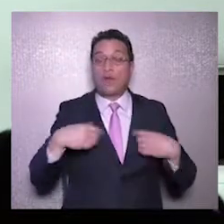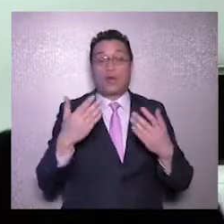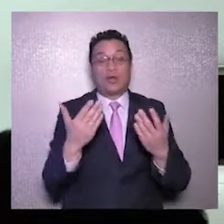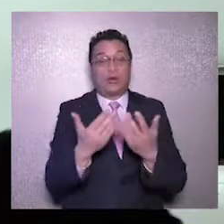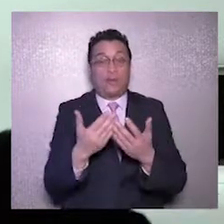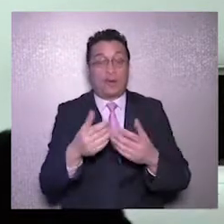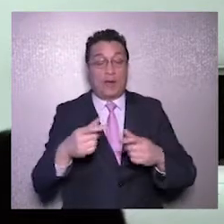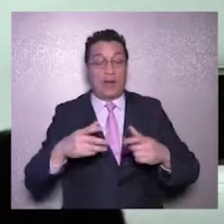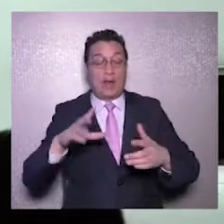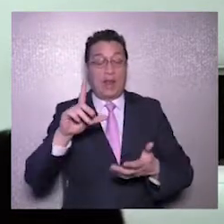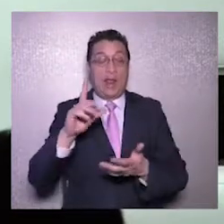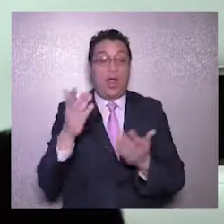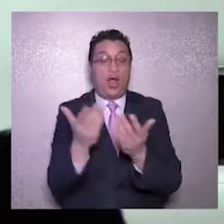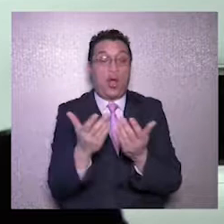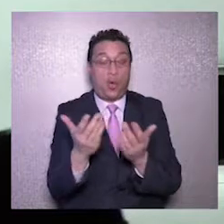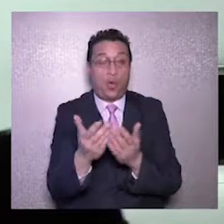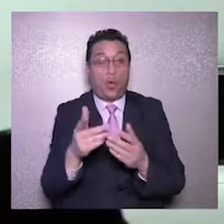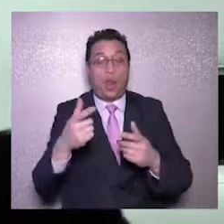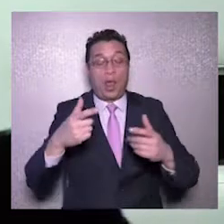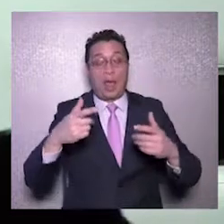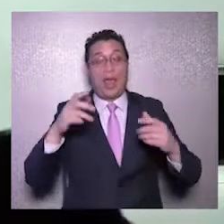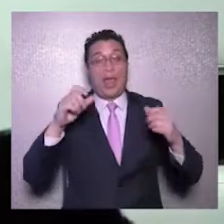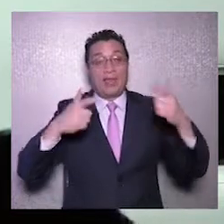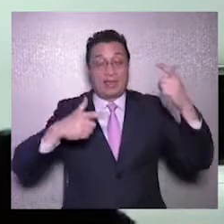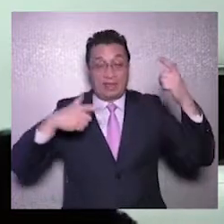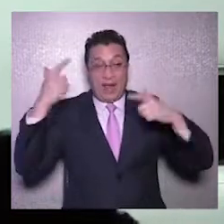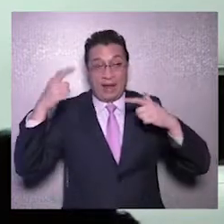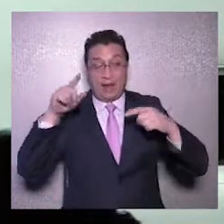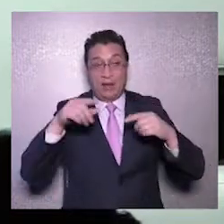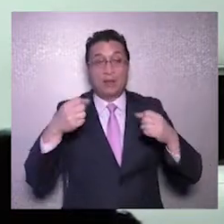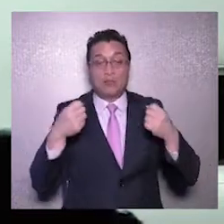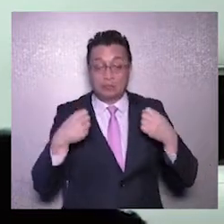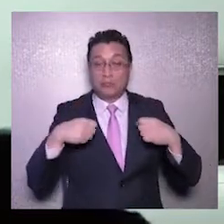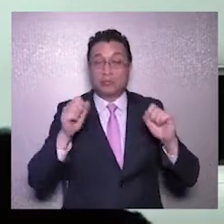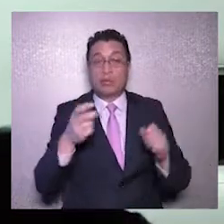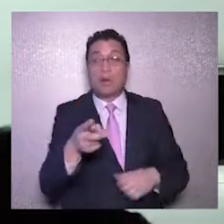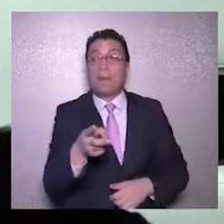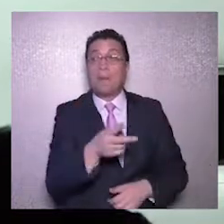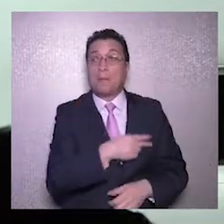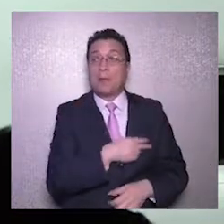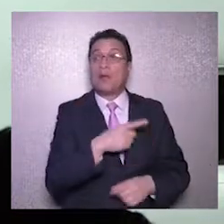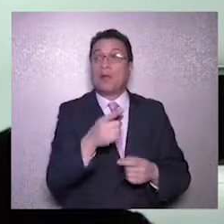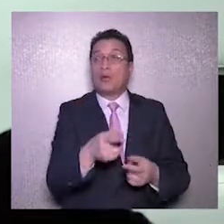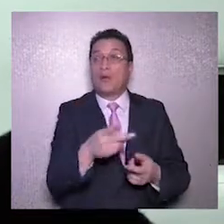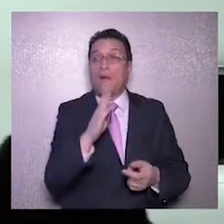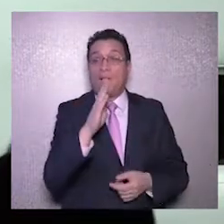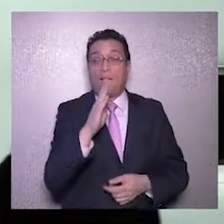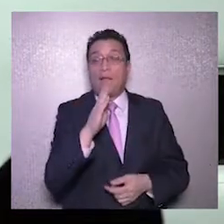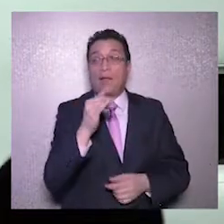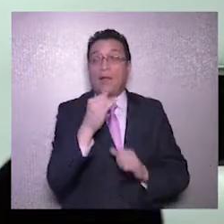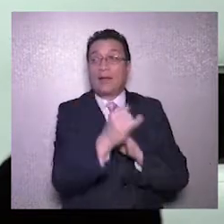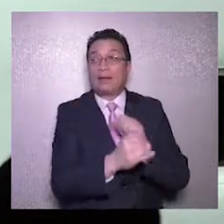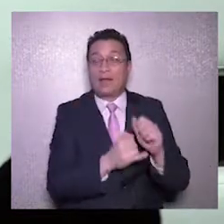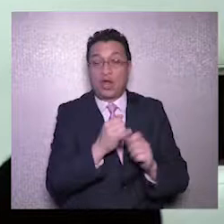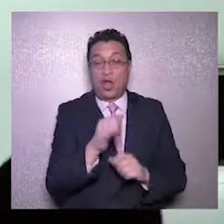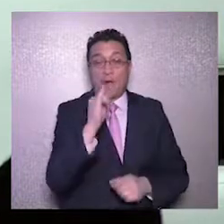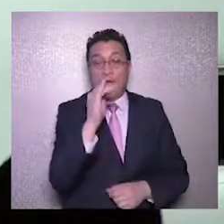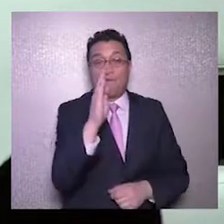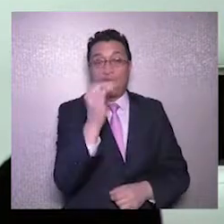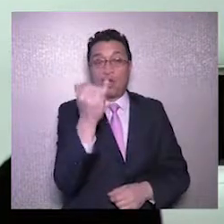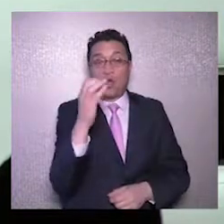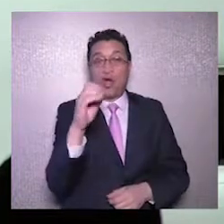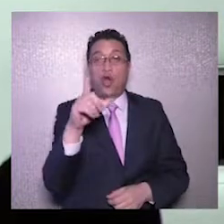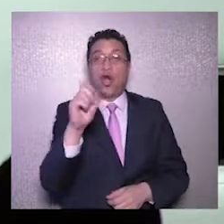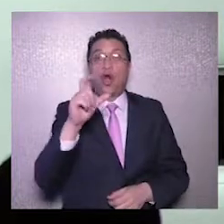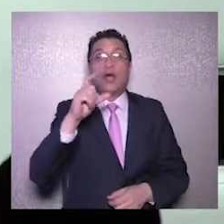Talca, de tercero o cuarto medio, se ganaron un premio de biología, un premio internacional de biología en Estados Unidos,